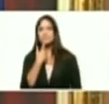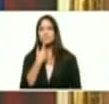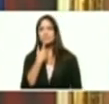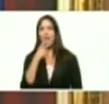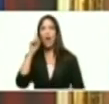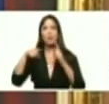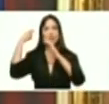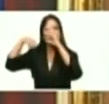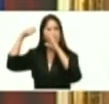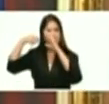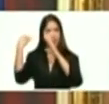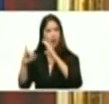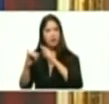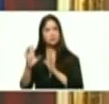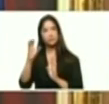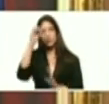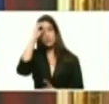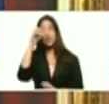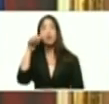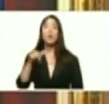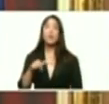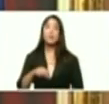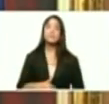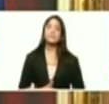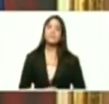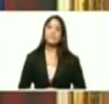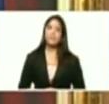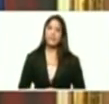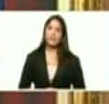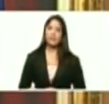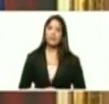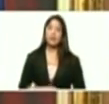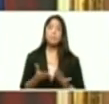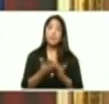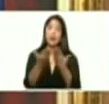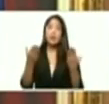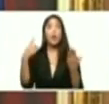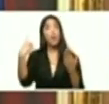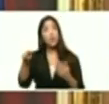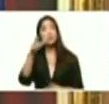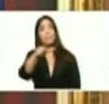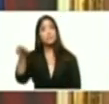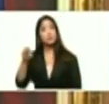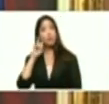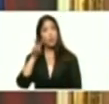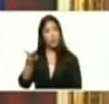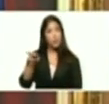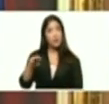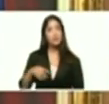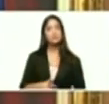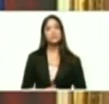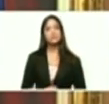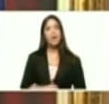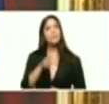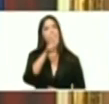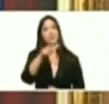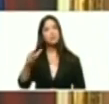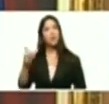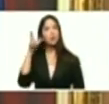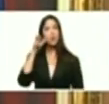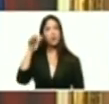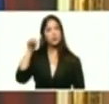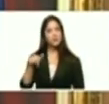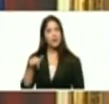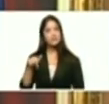de apoyo, un día como hoy, para que la vean nuestros compañeros, compatriotas que nos escuchan aquí en